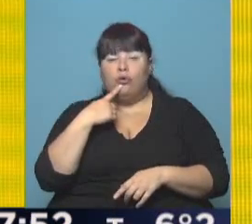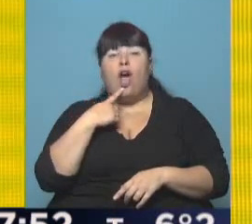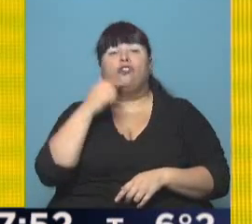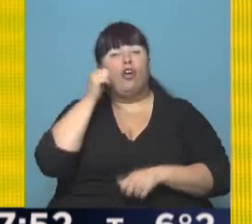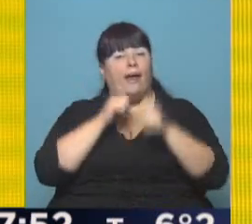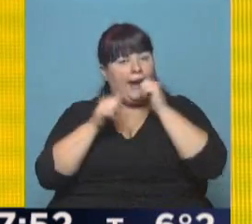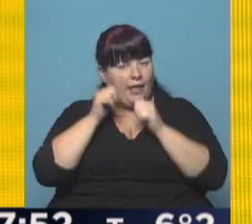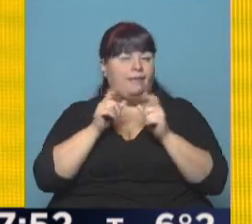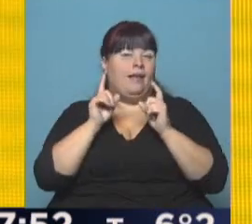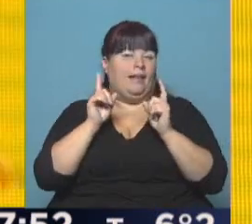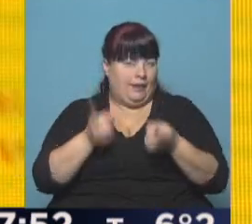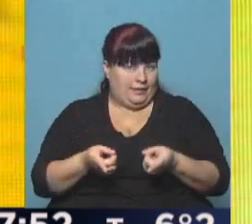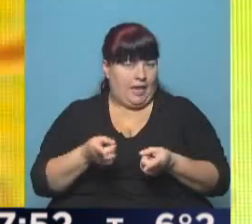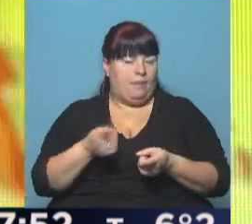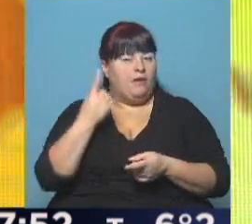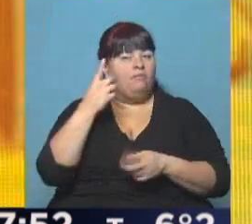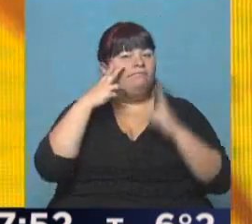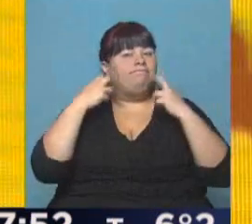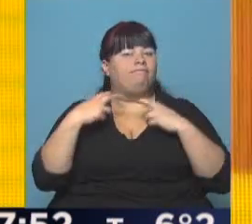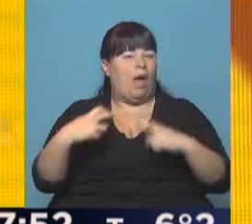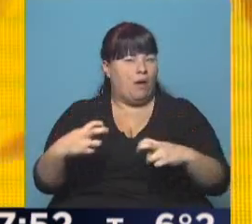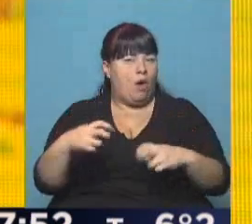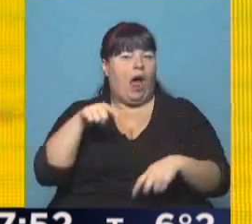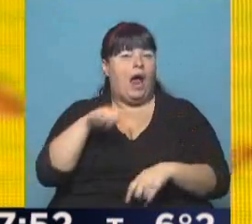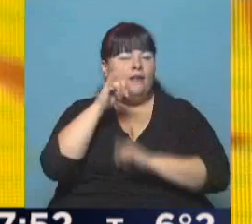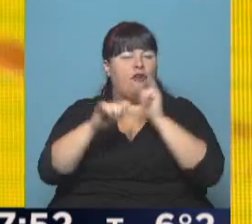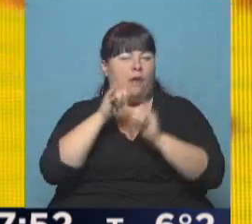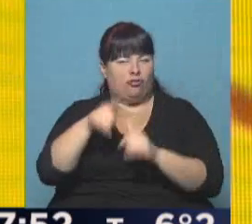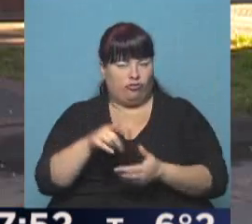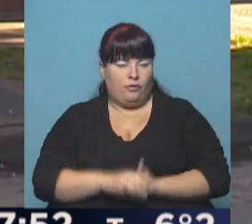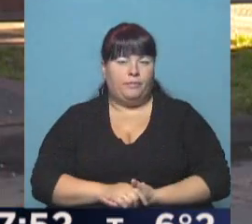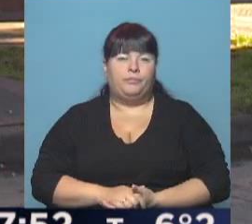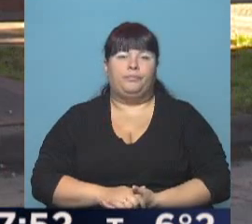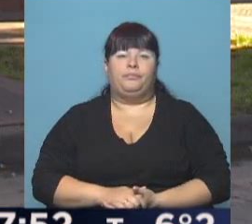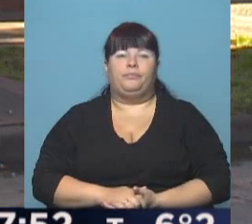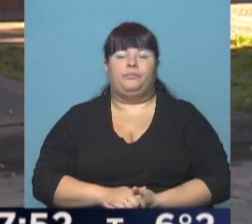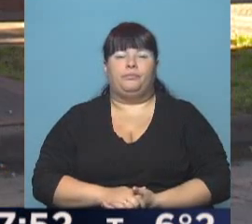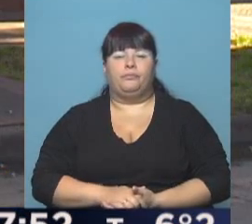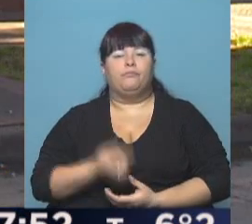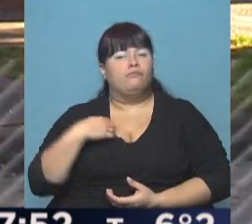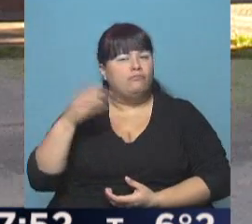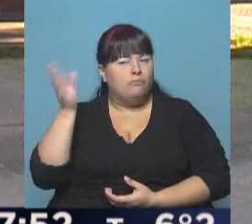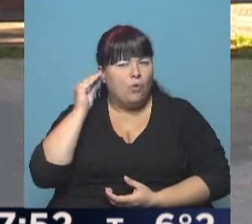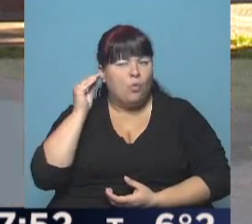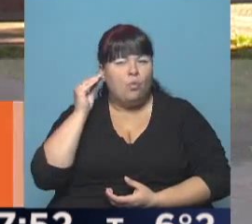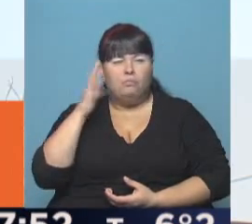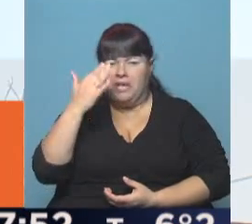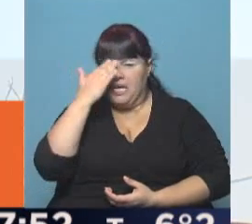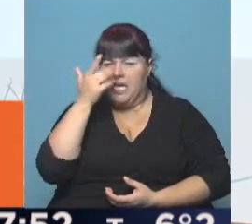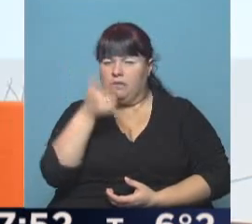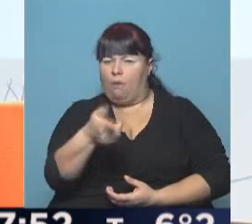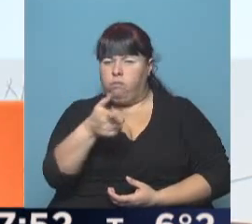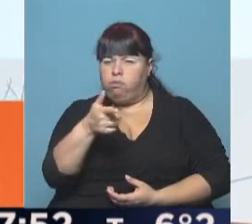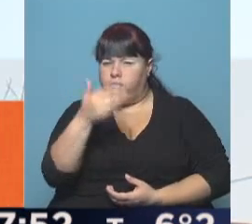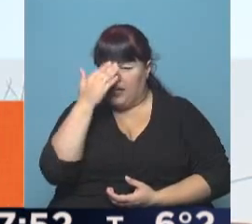resultaron heridos. Lógicamente hay una investigación y aquí los primeros datos. Escuchamos como más de 15